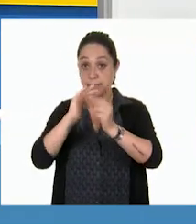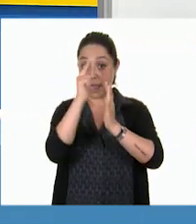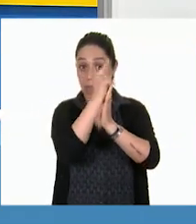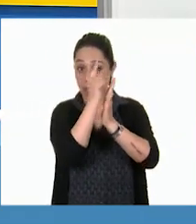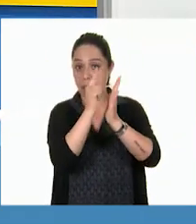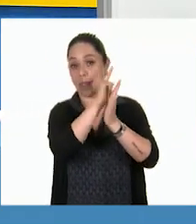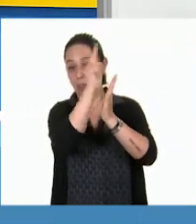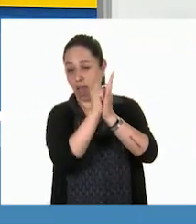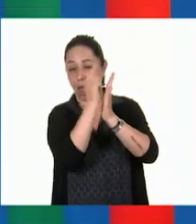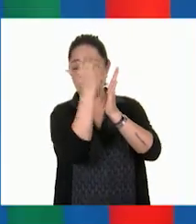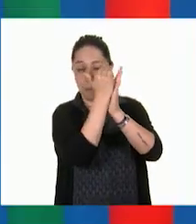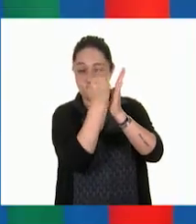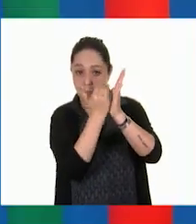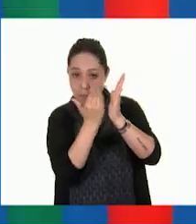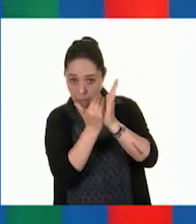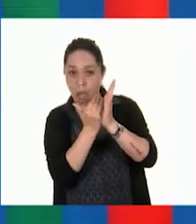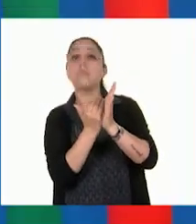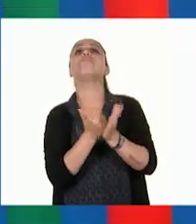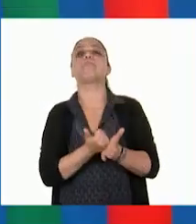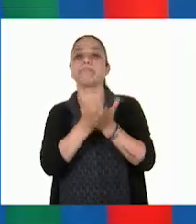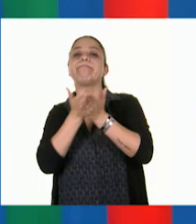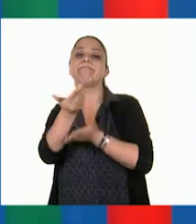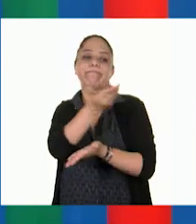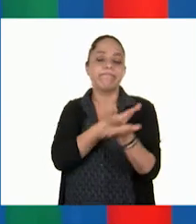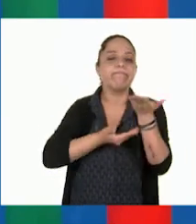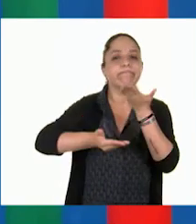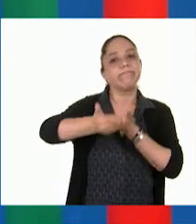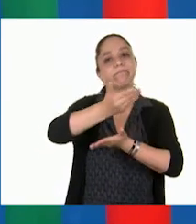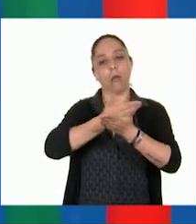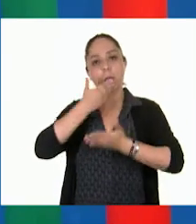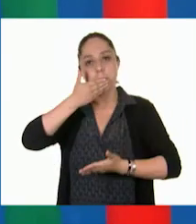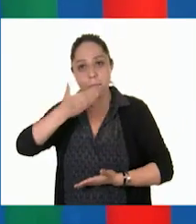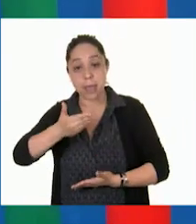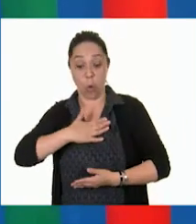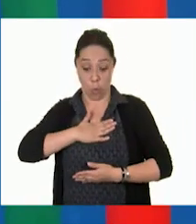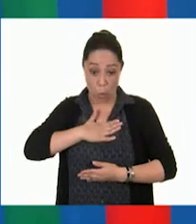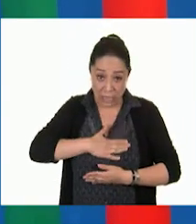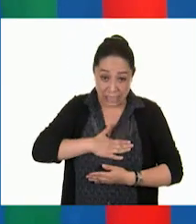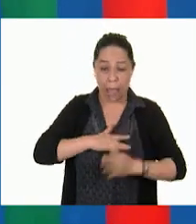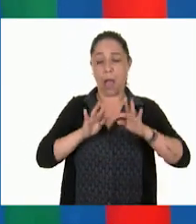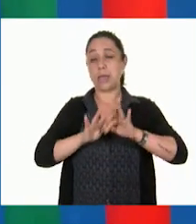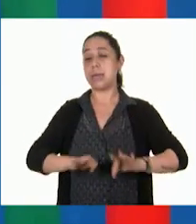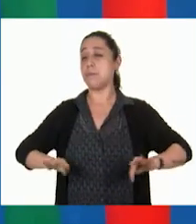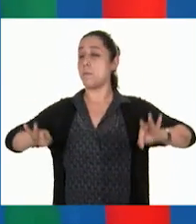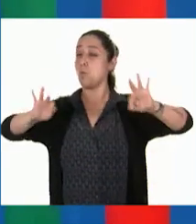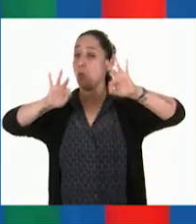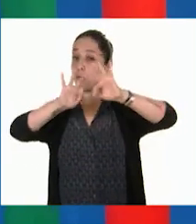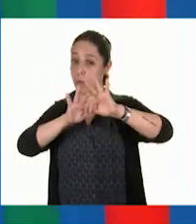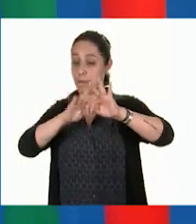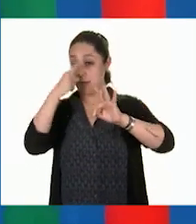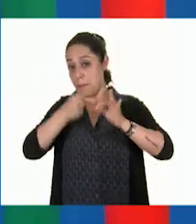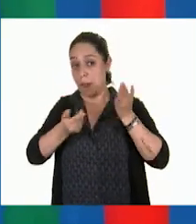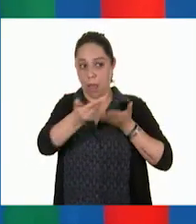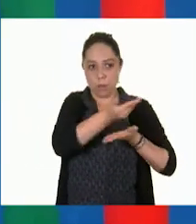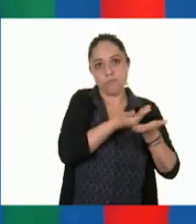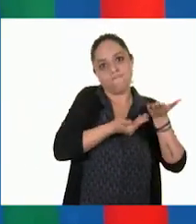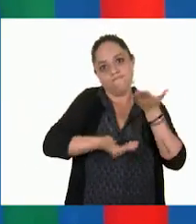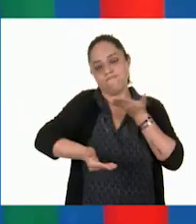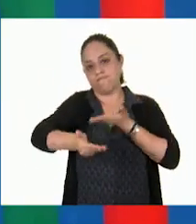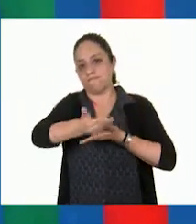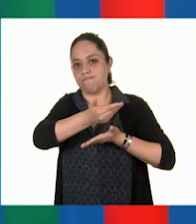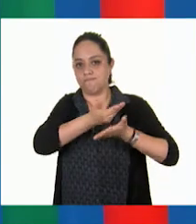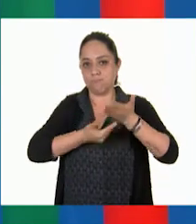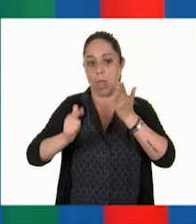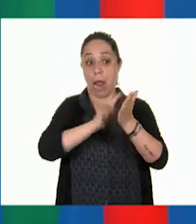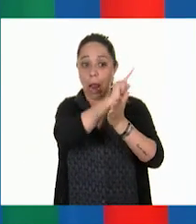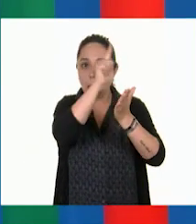sana convivencia. Es importante no olvidar que la justicia ocupa un lugar muy importante en la convivencia, pues permite que la ley